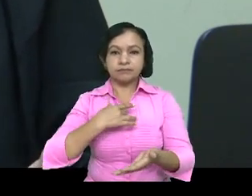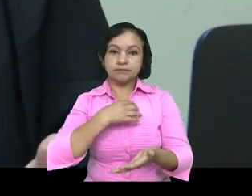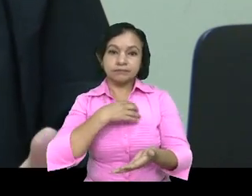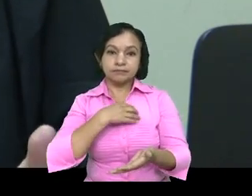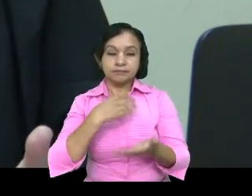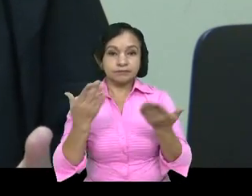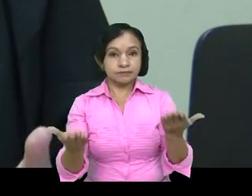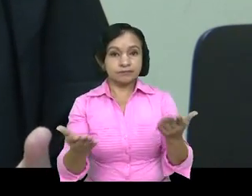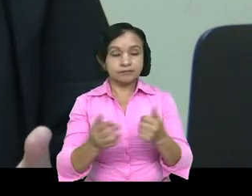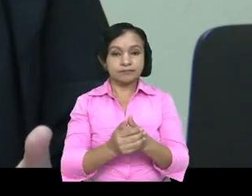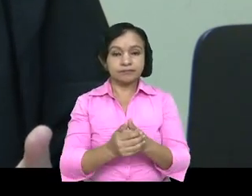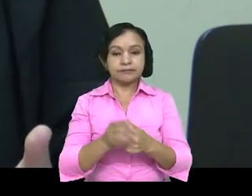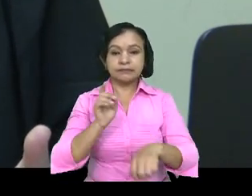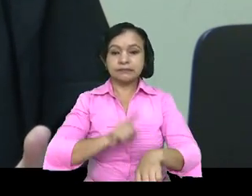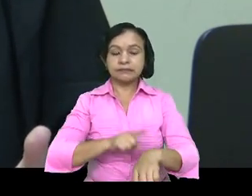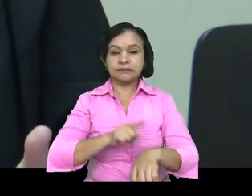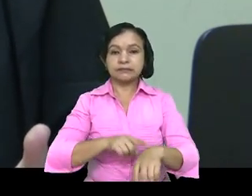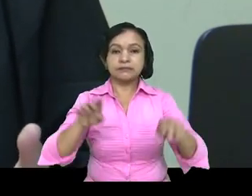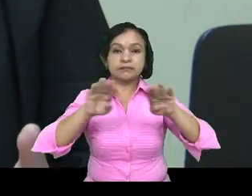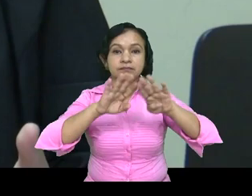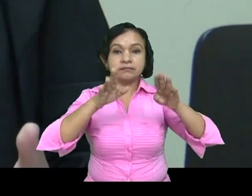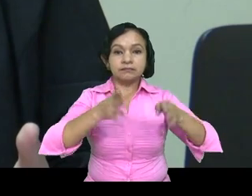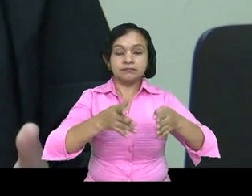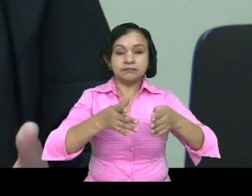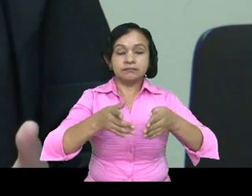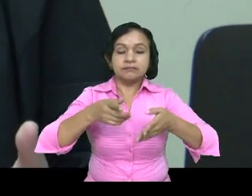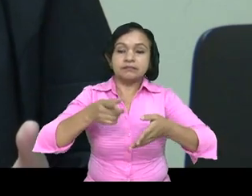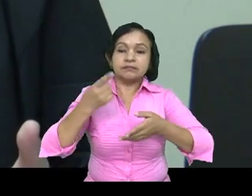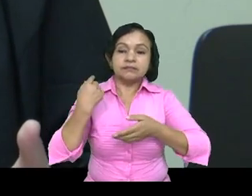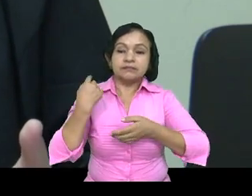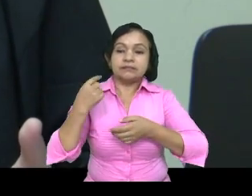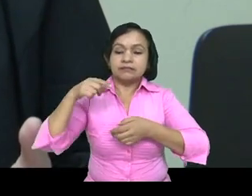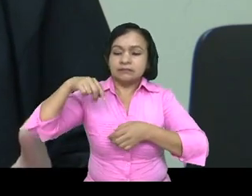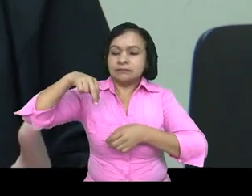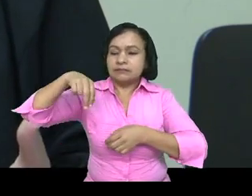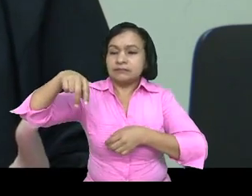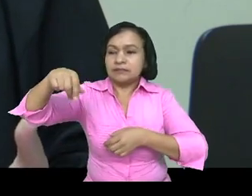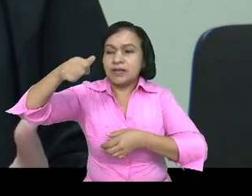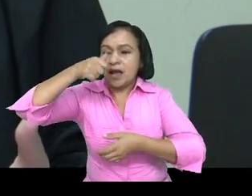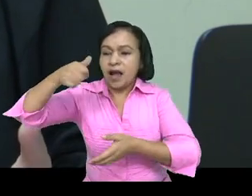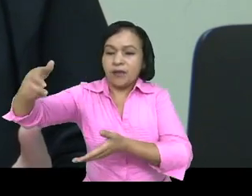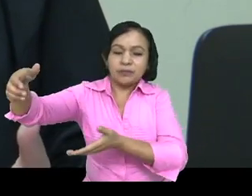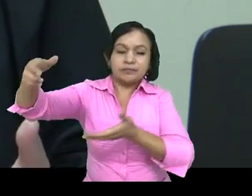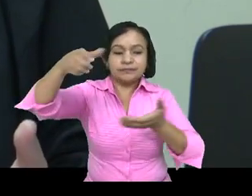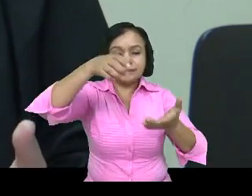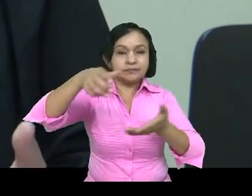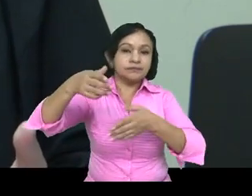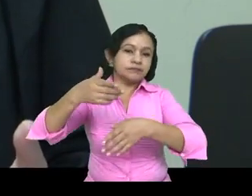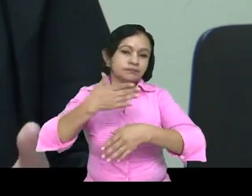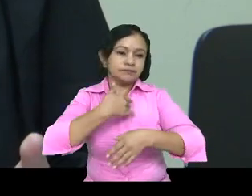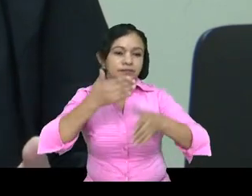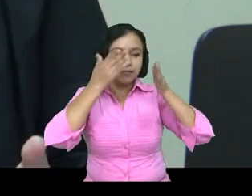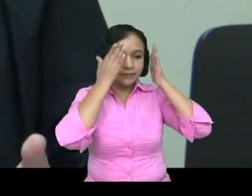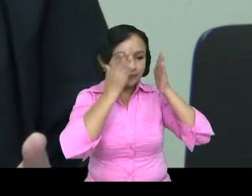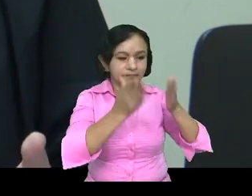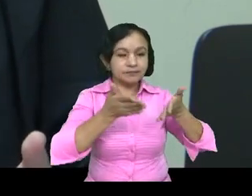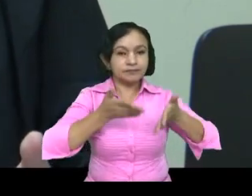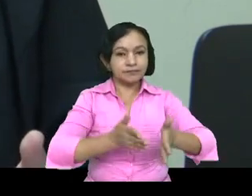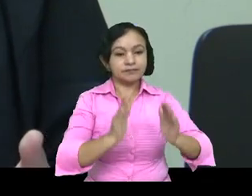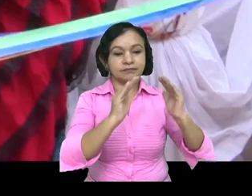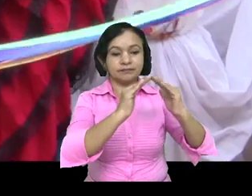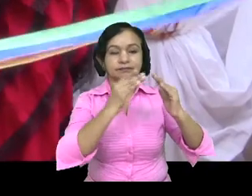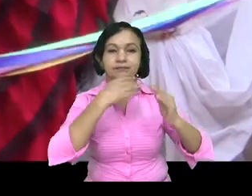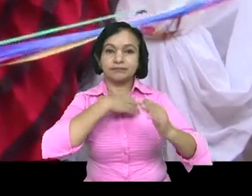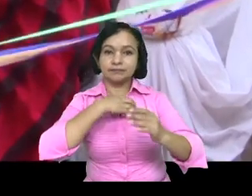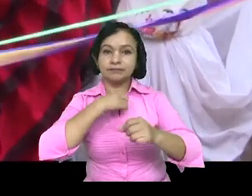El tiempo que invierte la mujer en acarrear agua, lo invierte para dedicarse a su hijo y a las tareas del